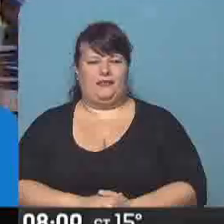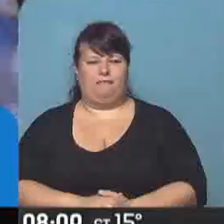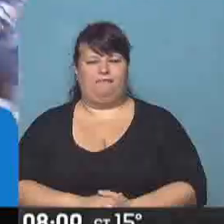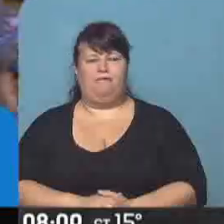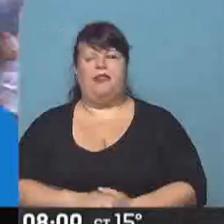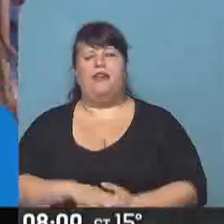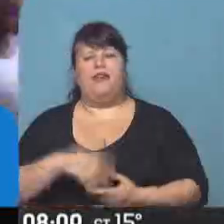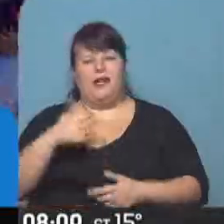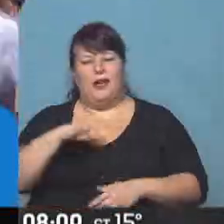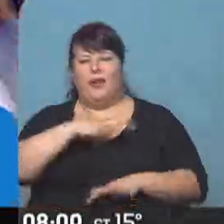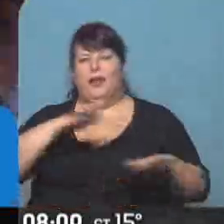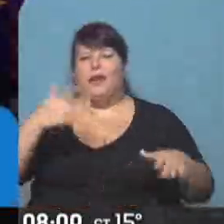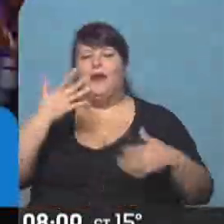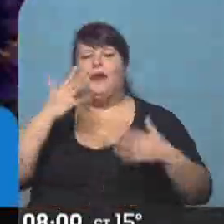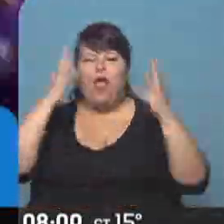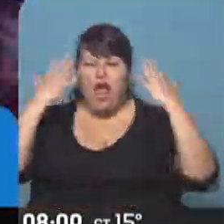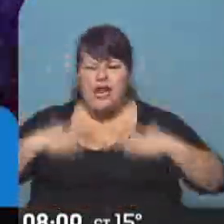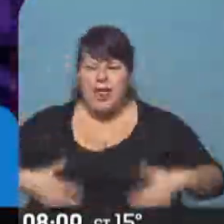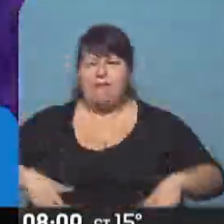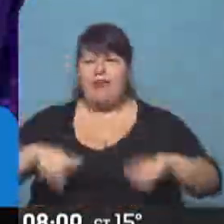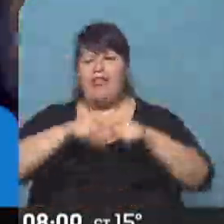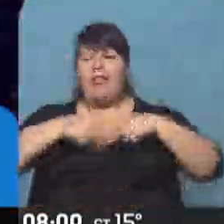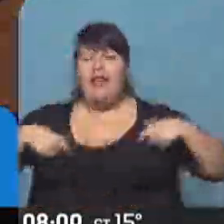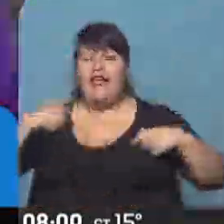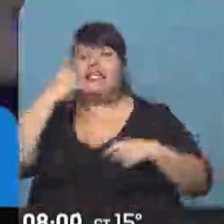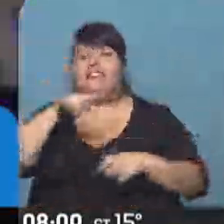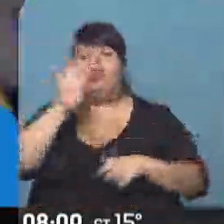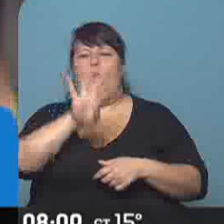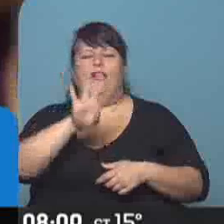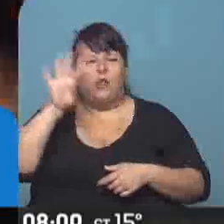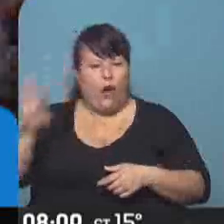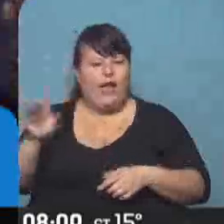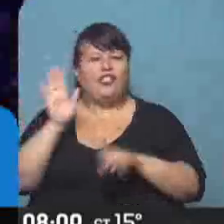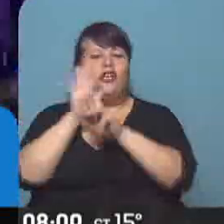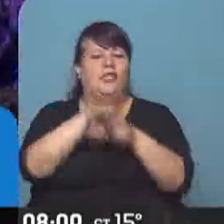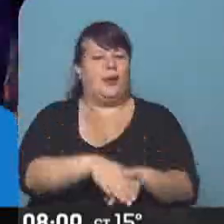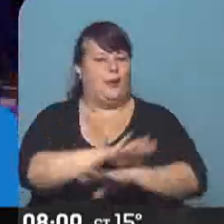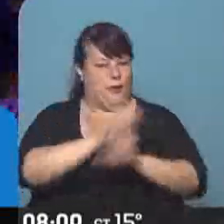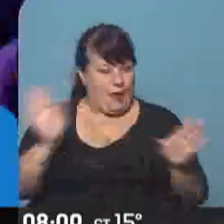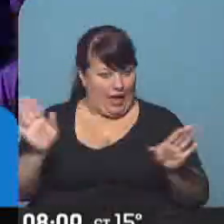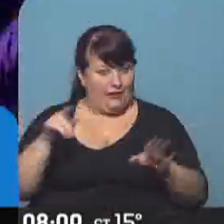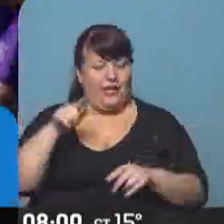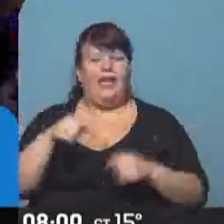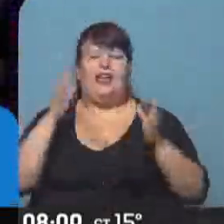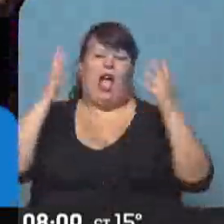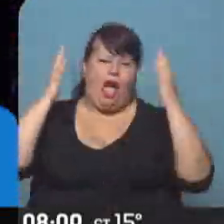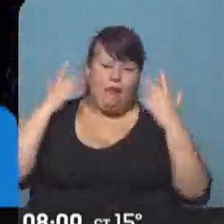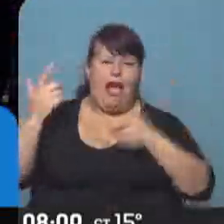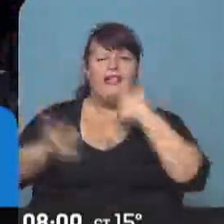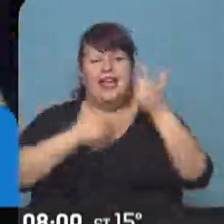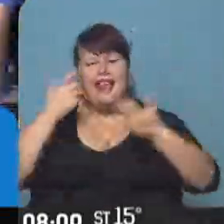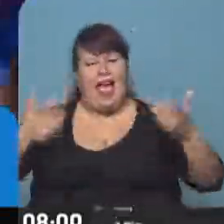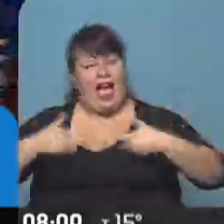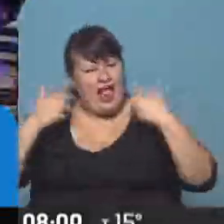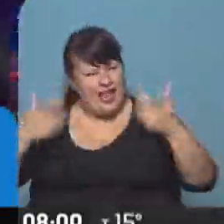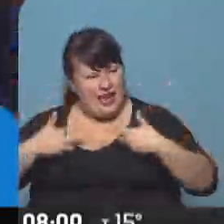Con un mar violeta de remeras que rezaron la leyenda 144 ni una menos. Así, entre aplausos, risas y